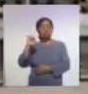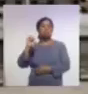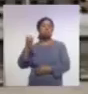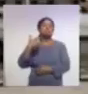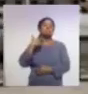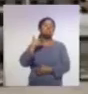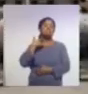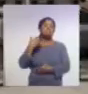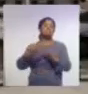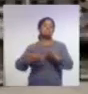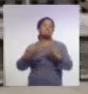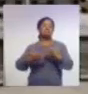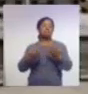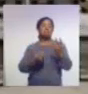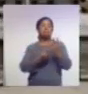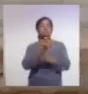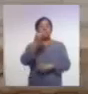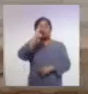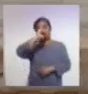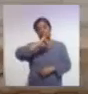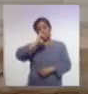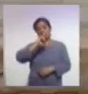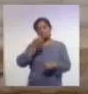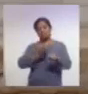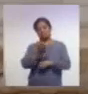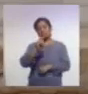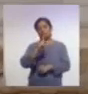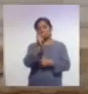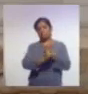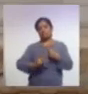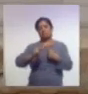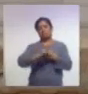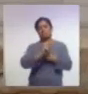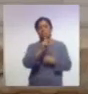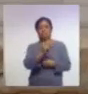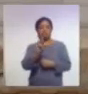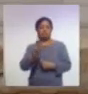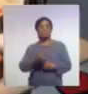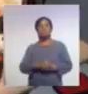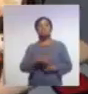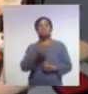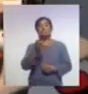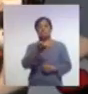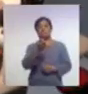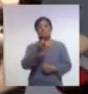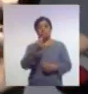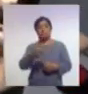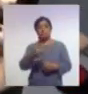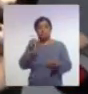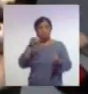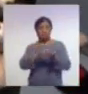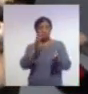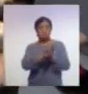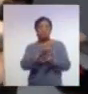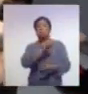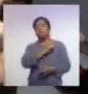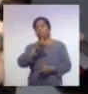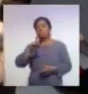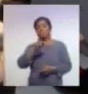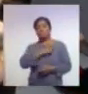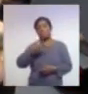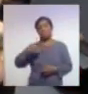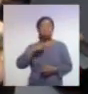Pedro Pierluisi como nuevo secretario de Estado del país. Este nombramiento tendrá que ser confirmado por el Senado y la Cámara